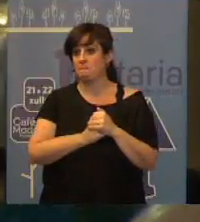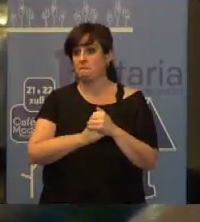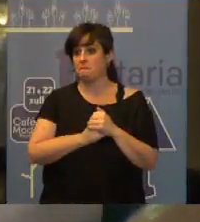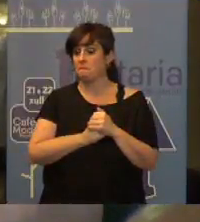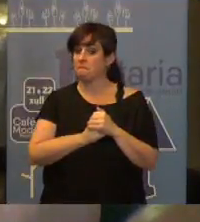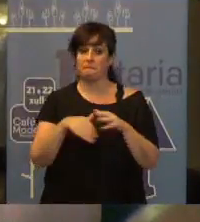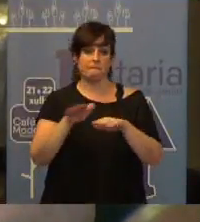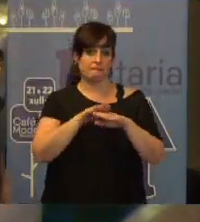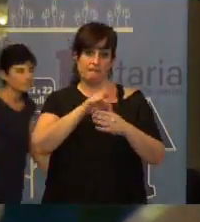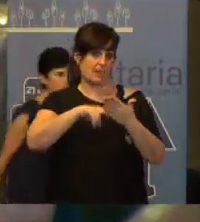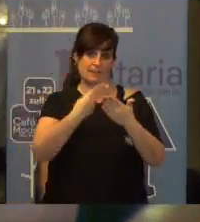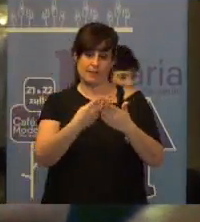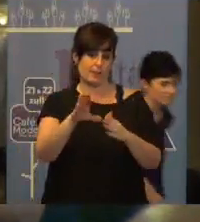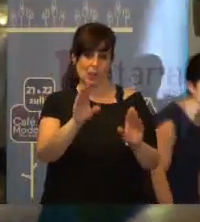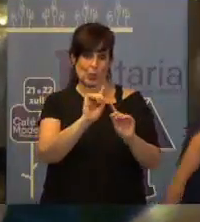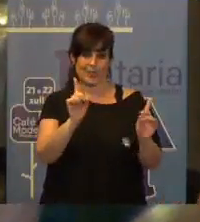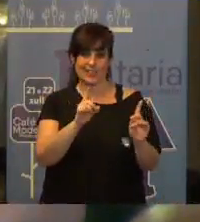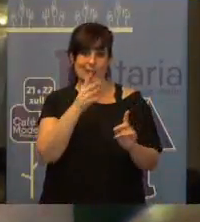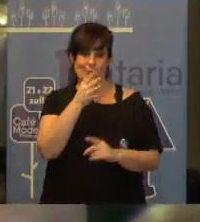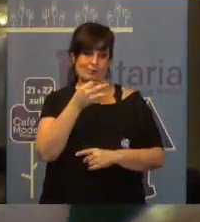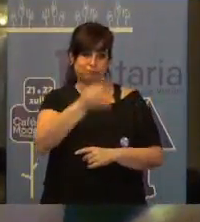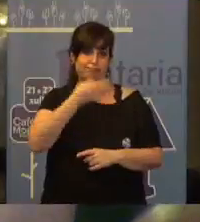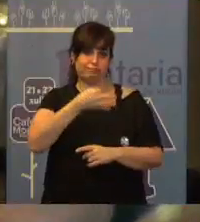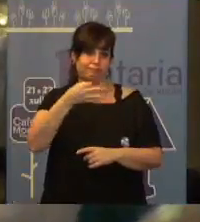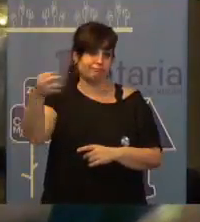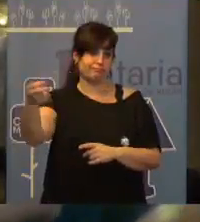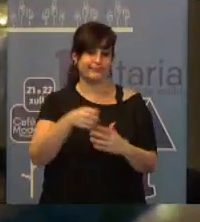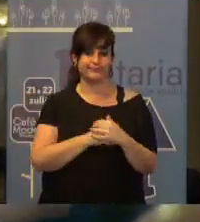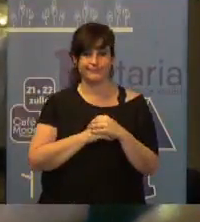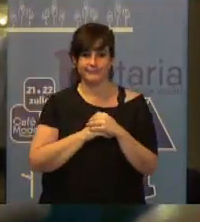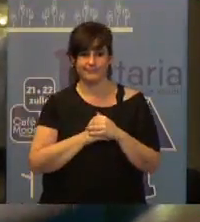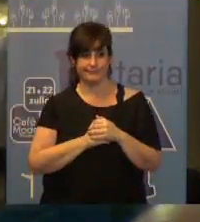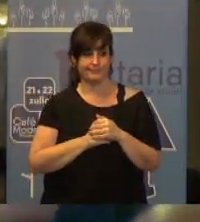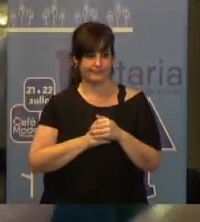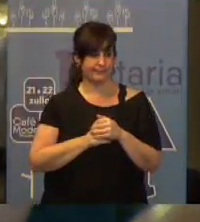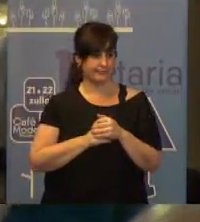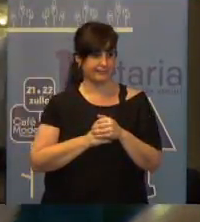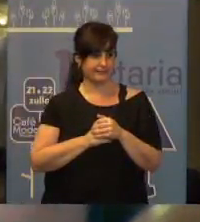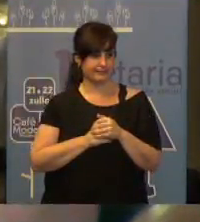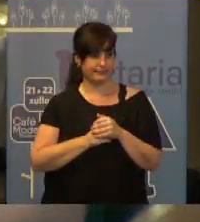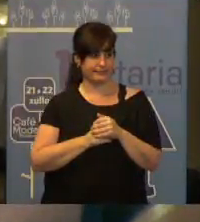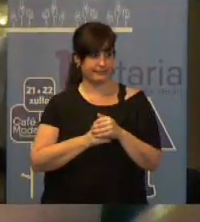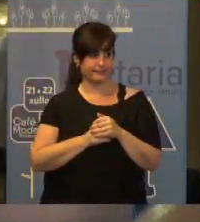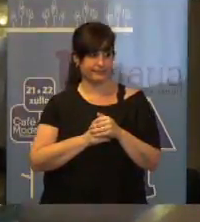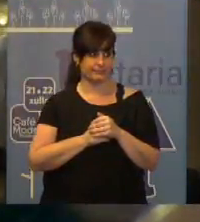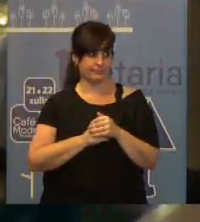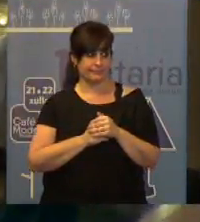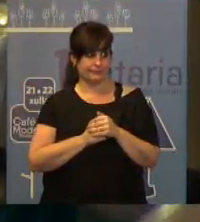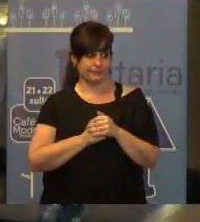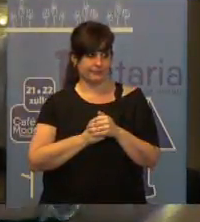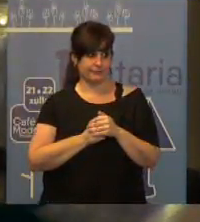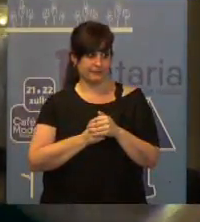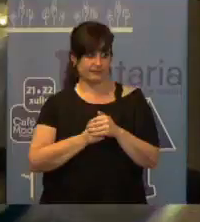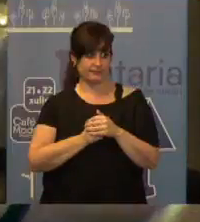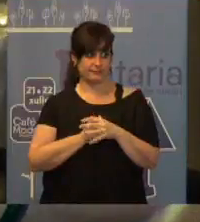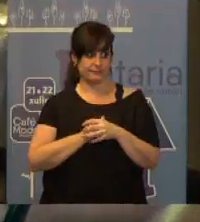fixemos foi o catenacho, é dicir, se o que fixemos foi simplemente non defender a posición sin en fin, da defensiva, pois entonces non só